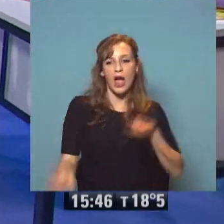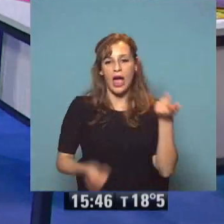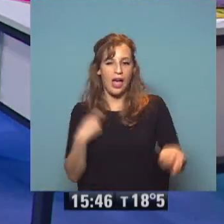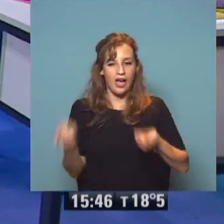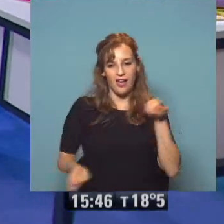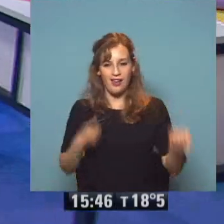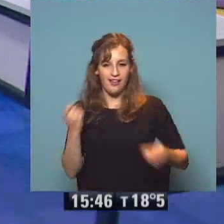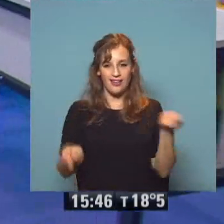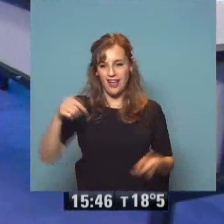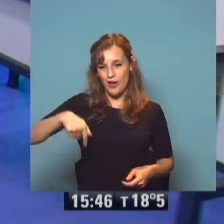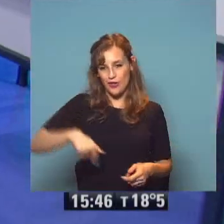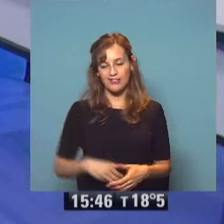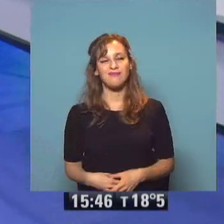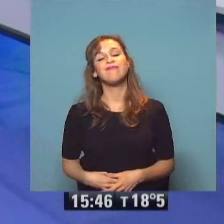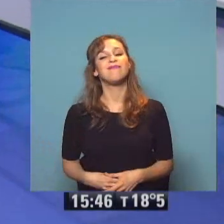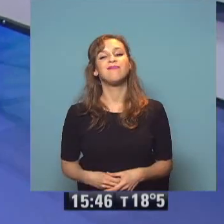en casa. Un poquito,